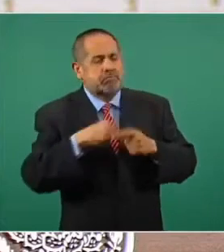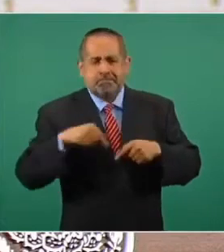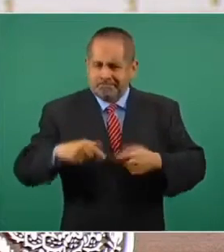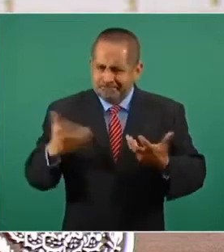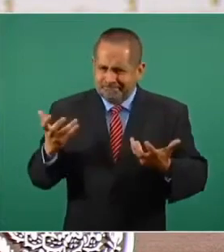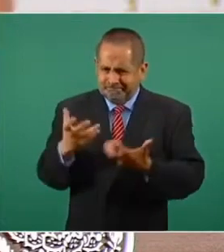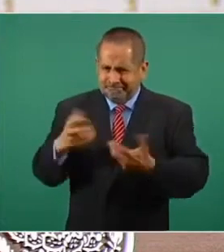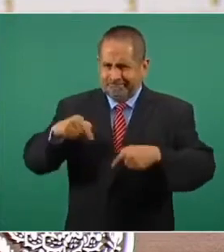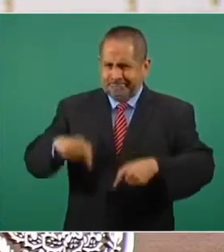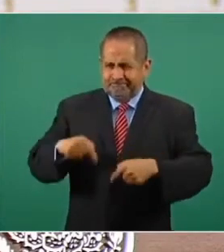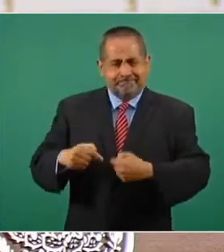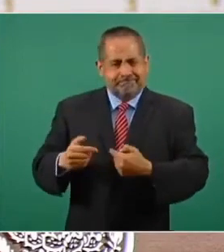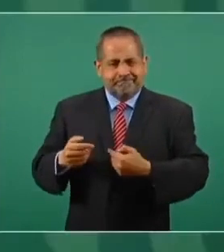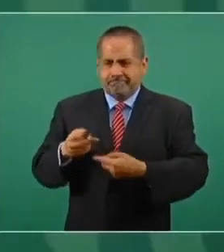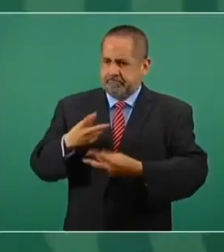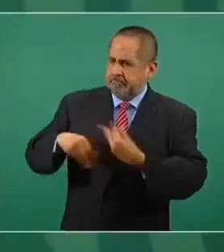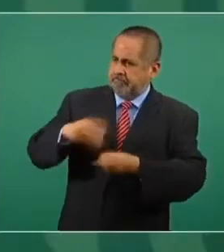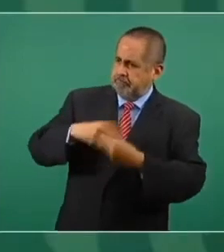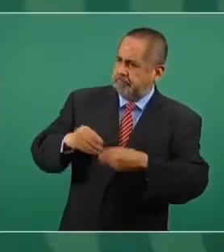y